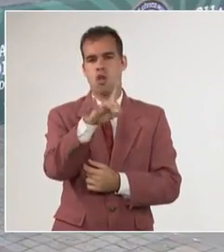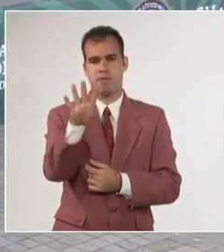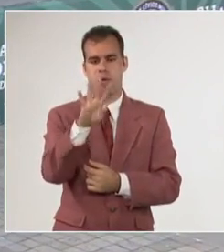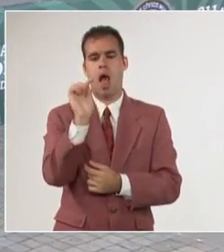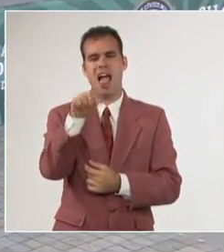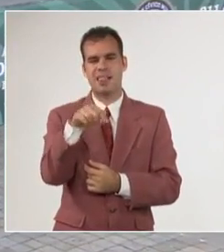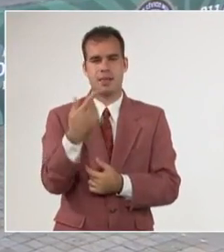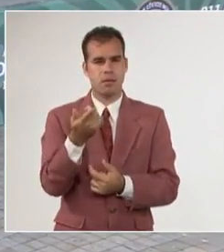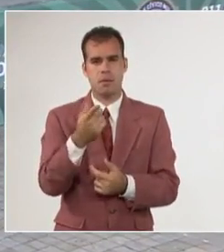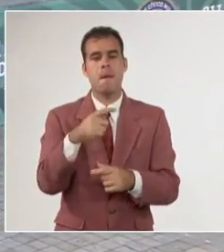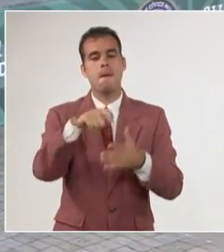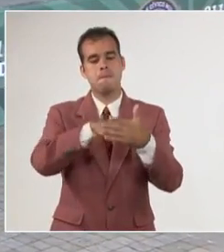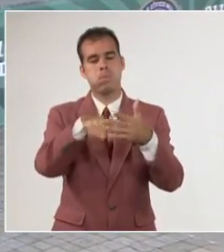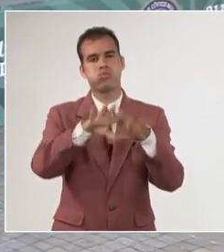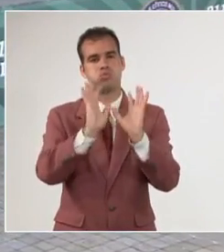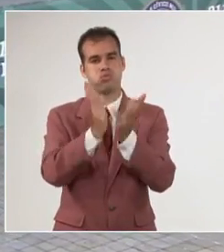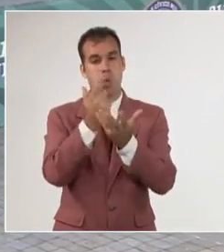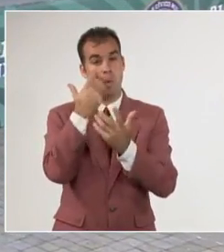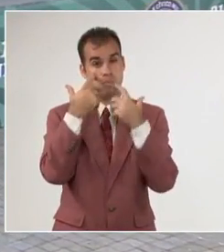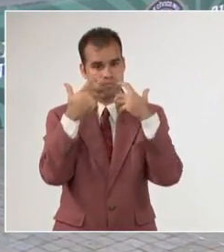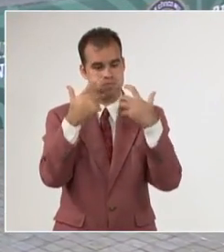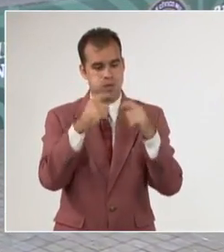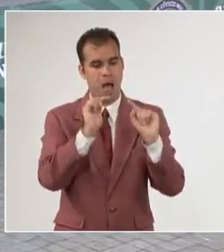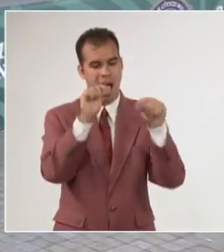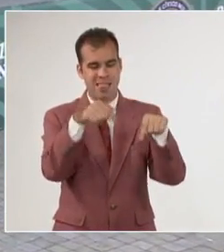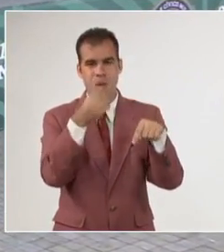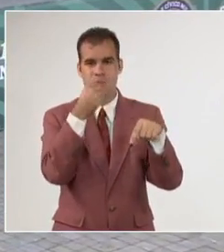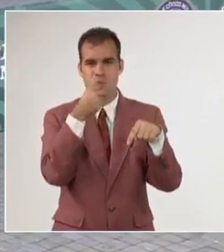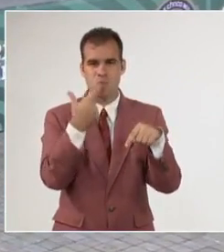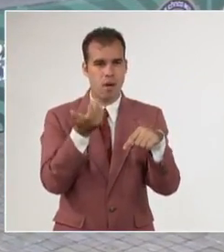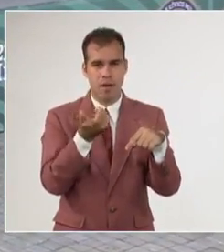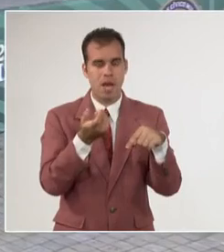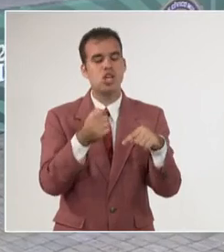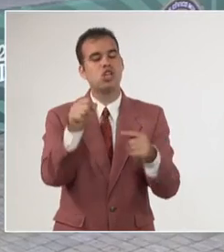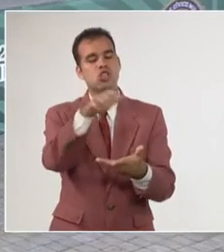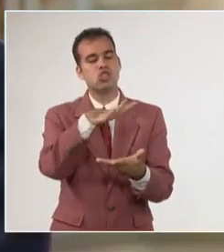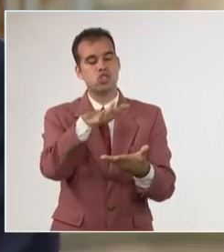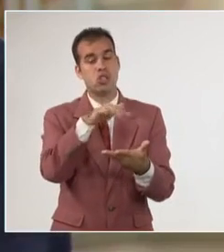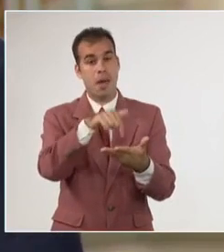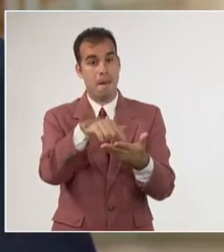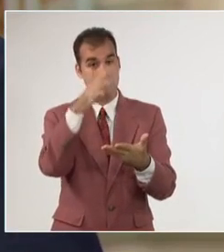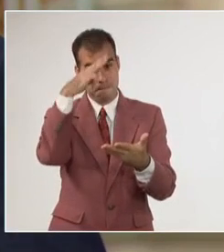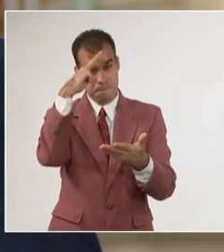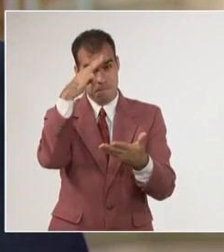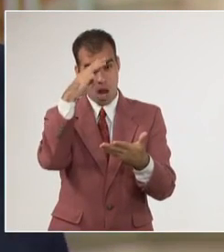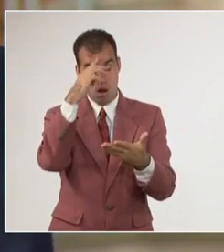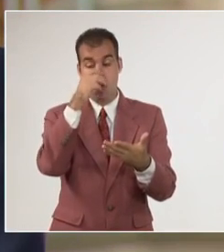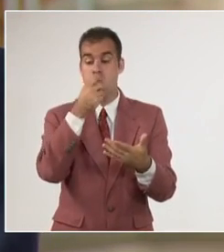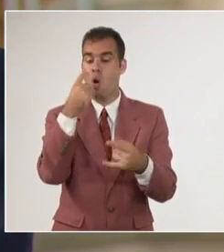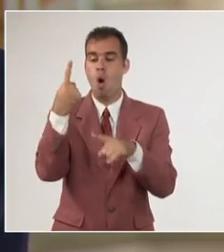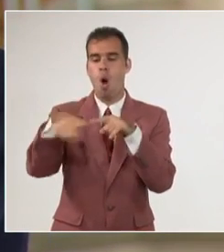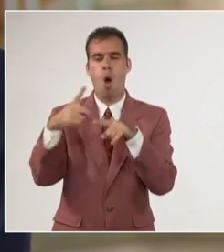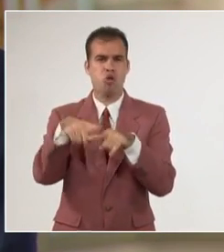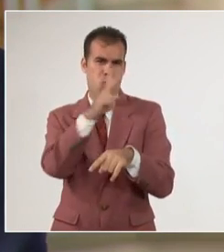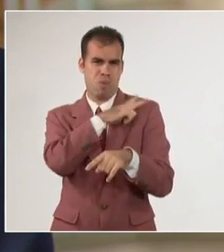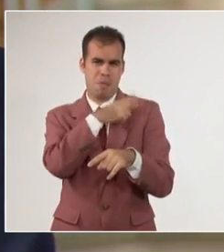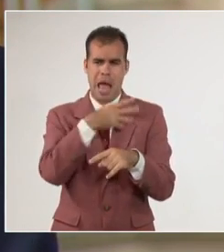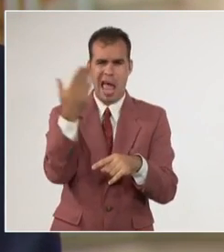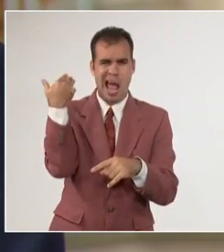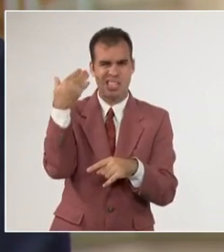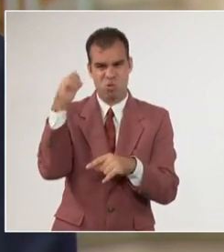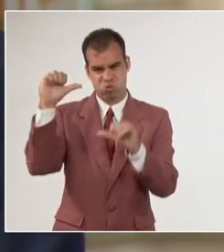Ayutla, determinante en el rompimiento del ejército y la sociedad mexicana con el gobierno dictatorial del general Santa